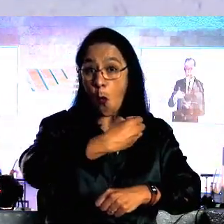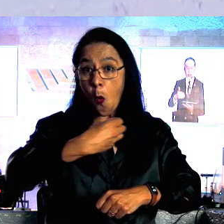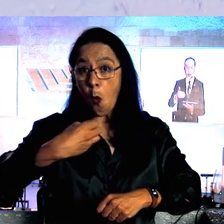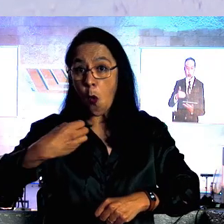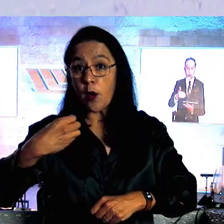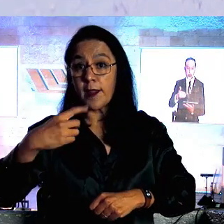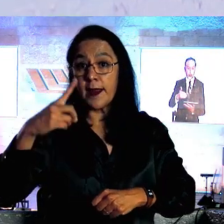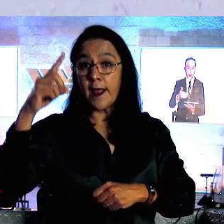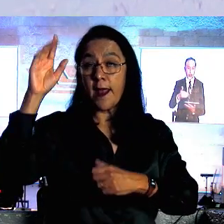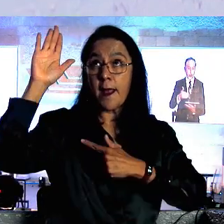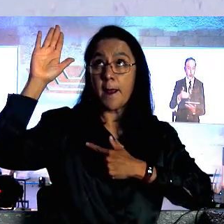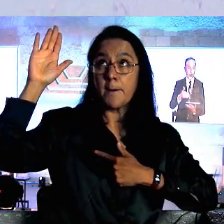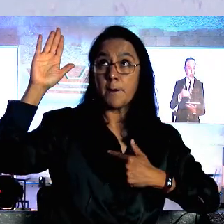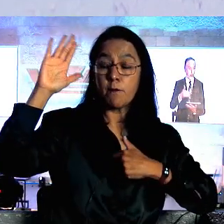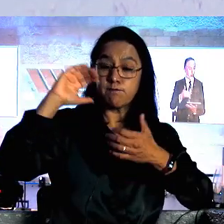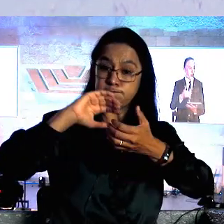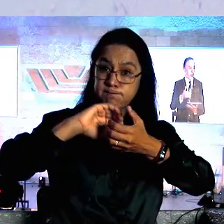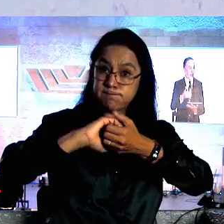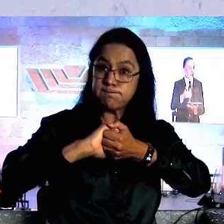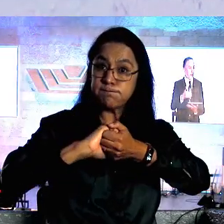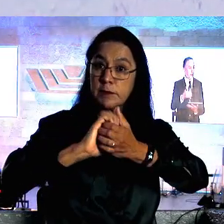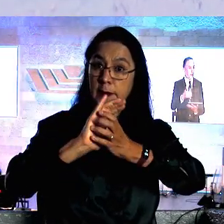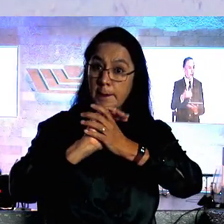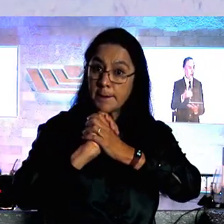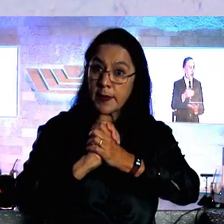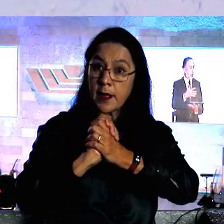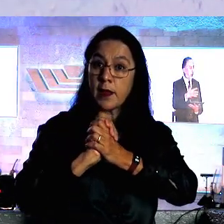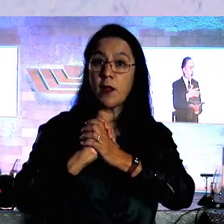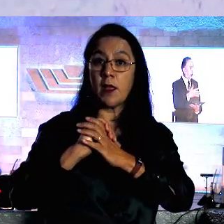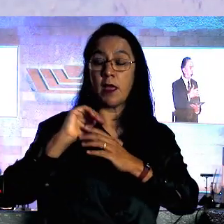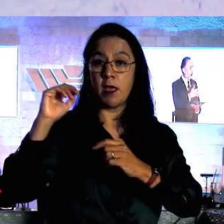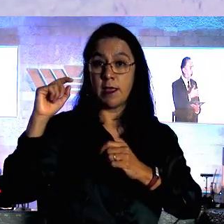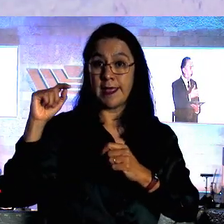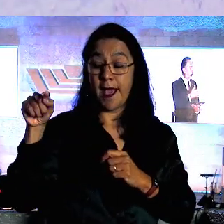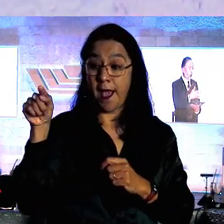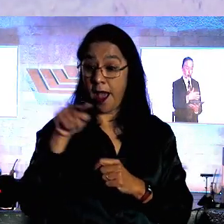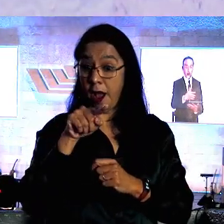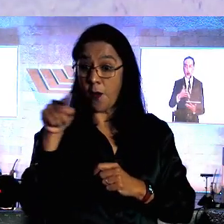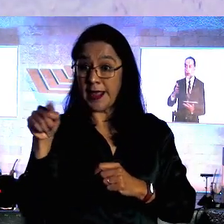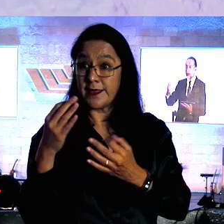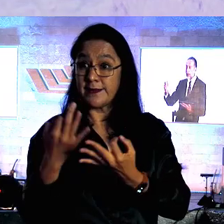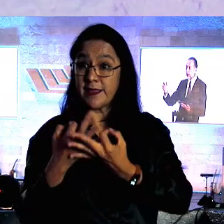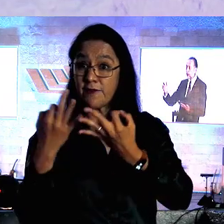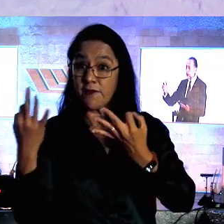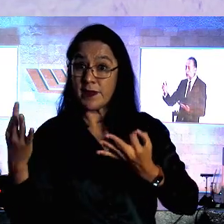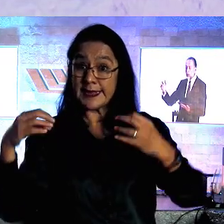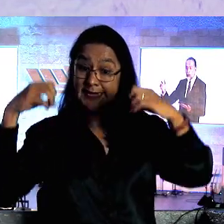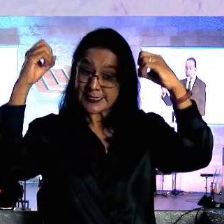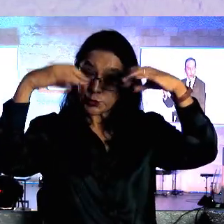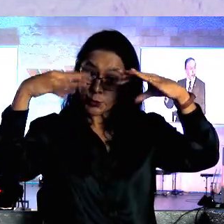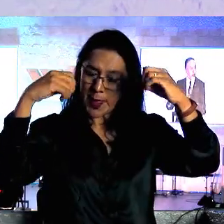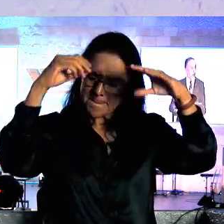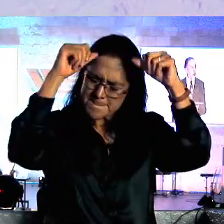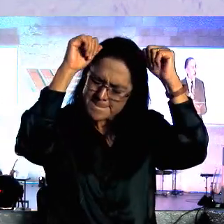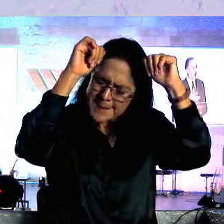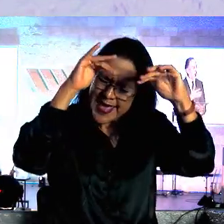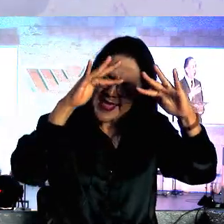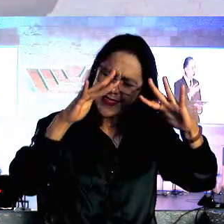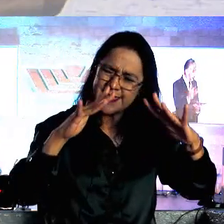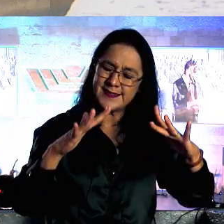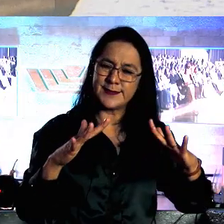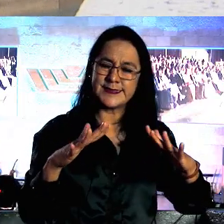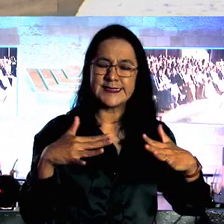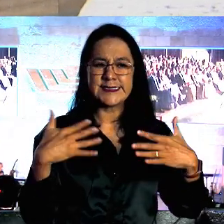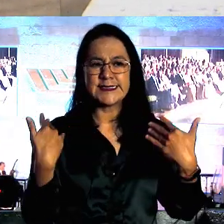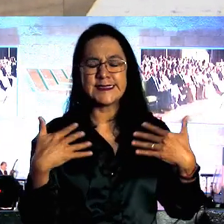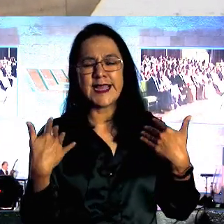experimentar lluvias de bendición en sus vidas ahora pero no solamente eso muchas veces traemos otros pecados